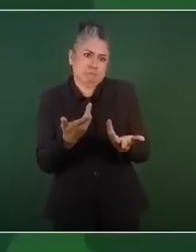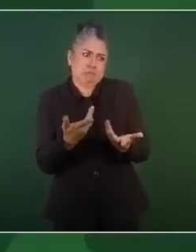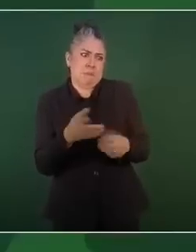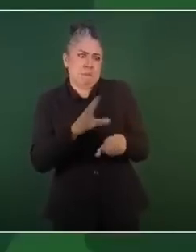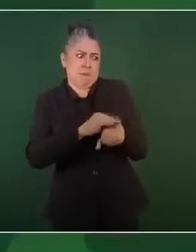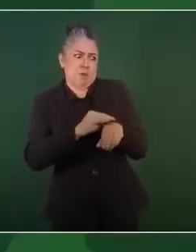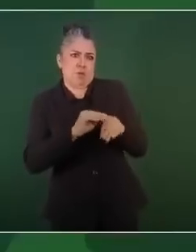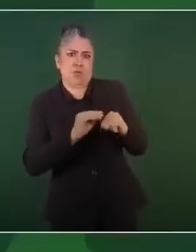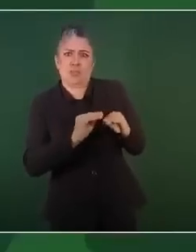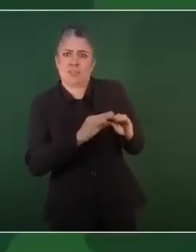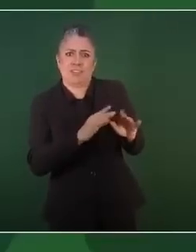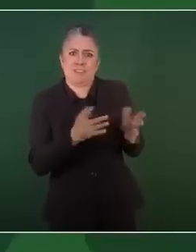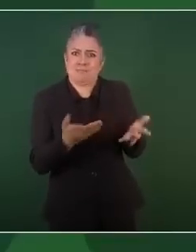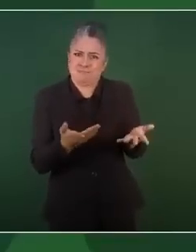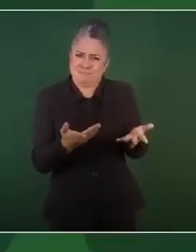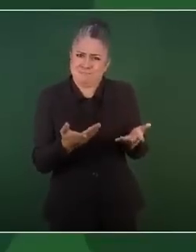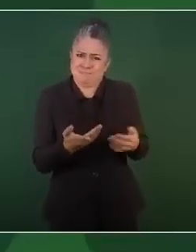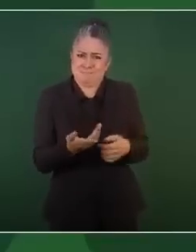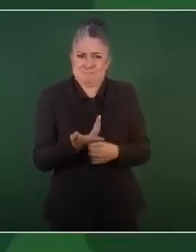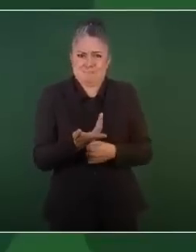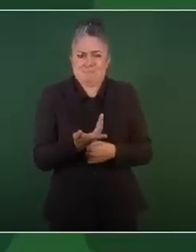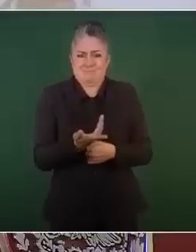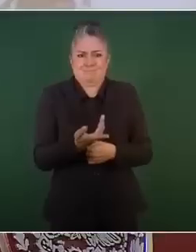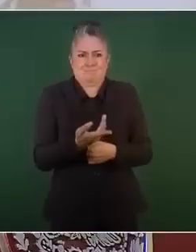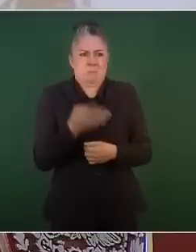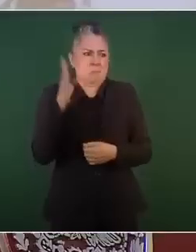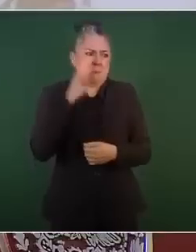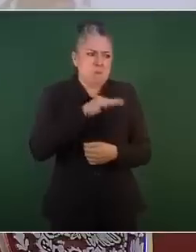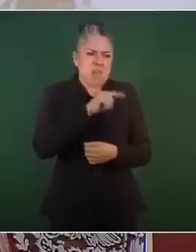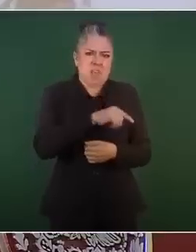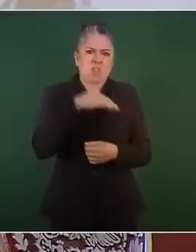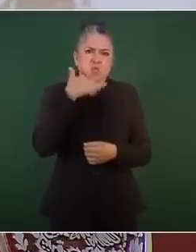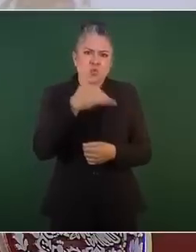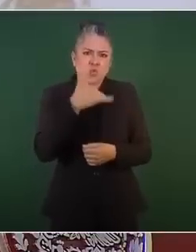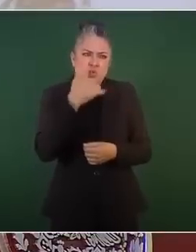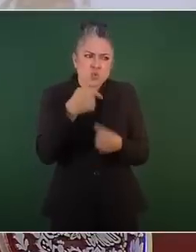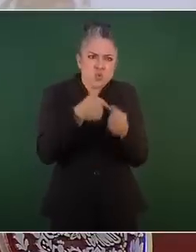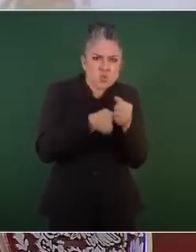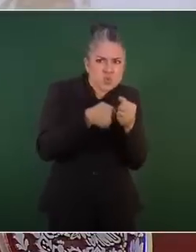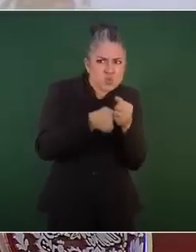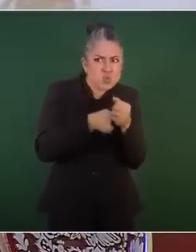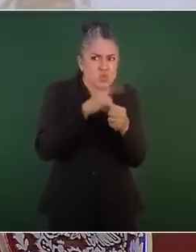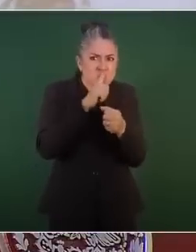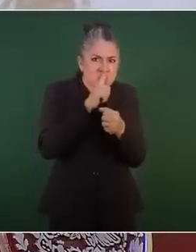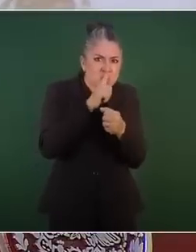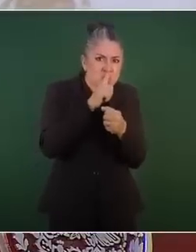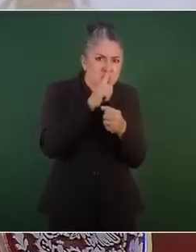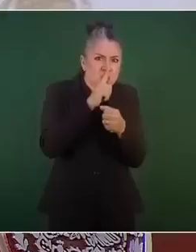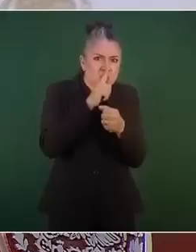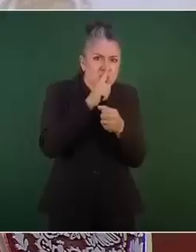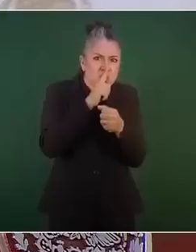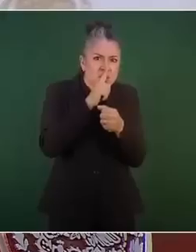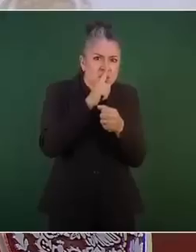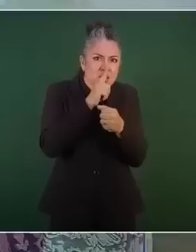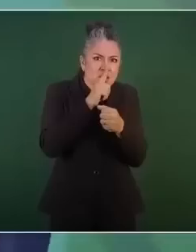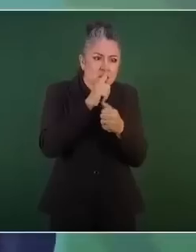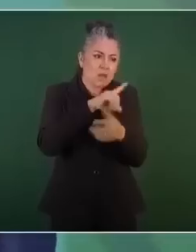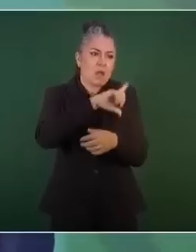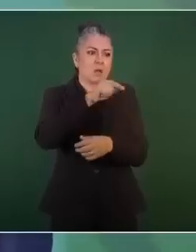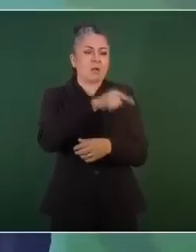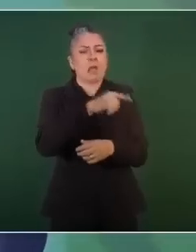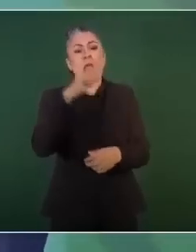permitir que por esa mala actuación, ocultando los hechos, se afecte una